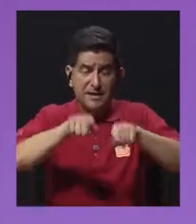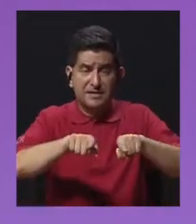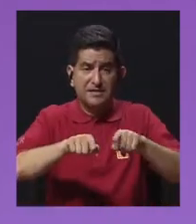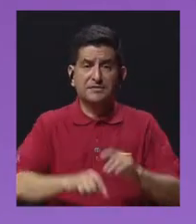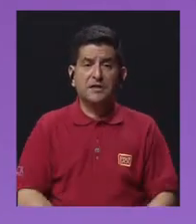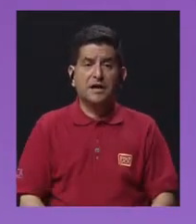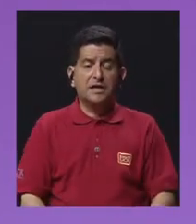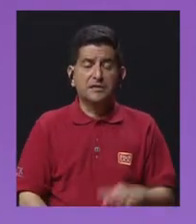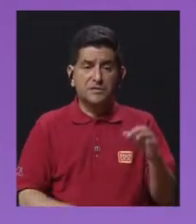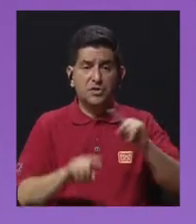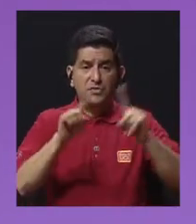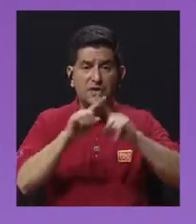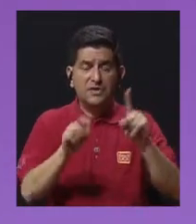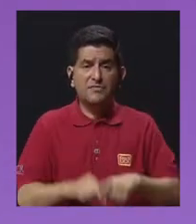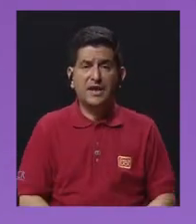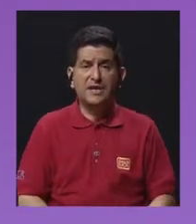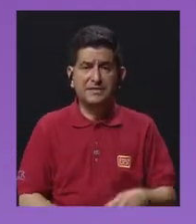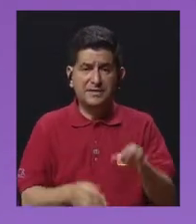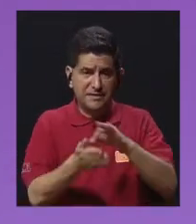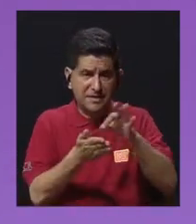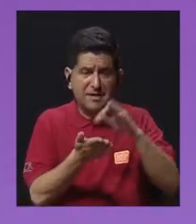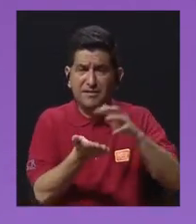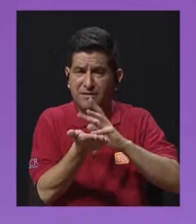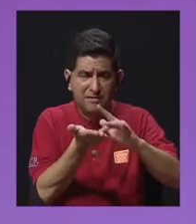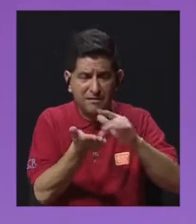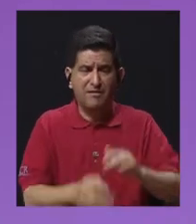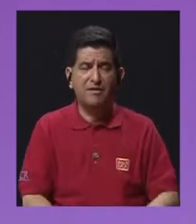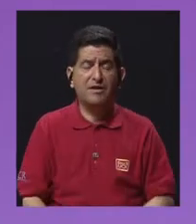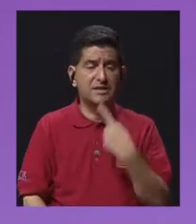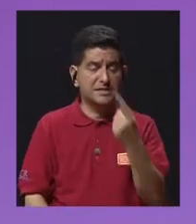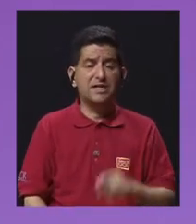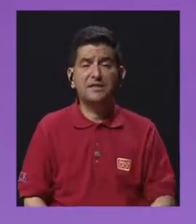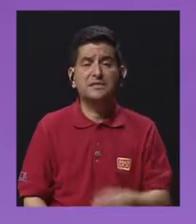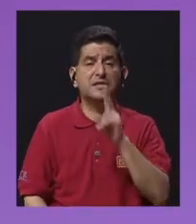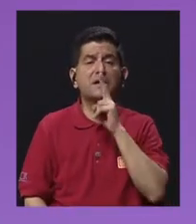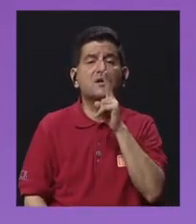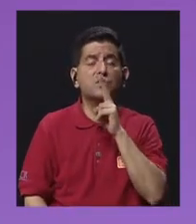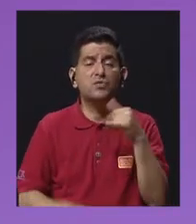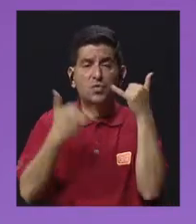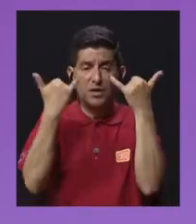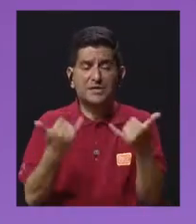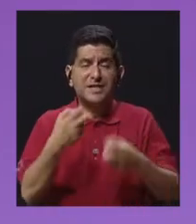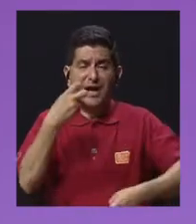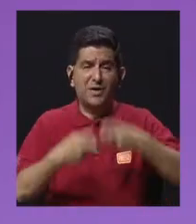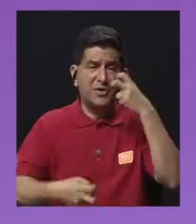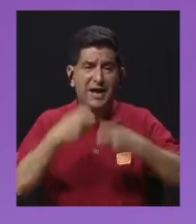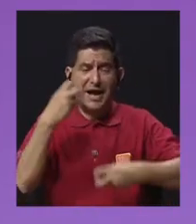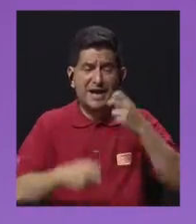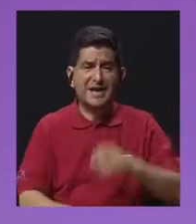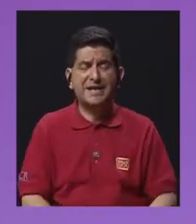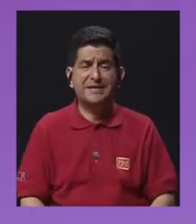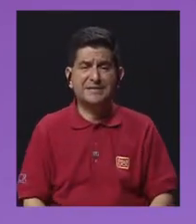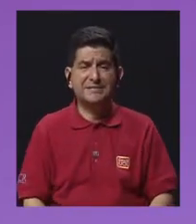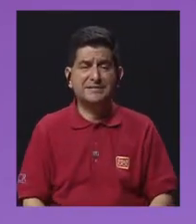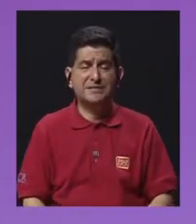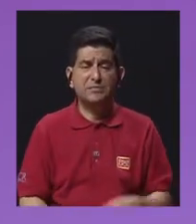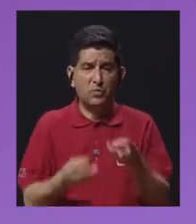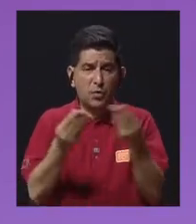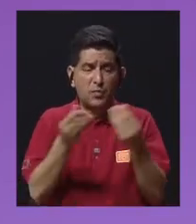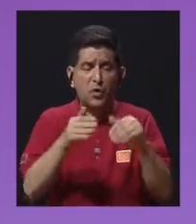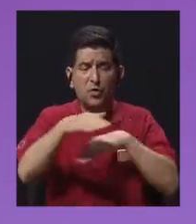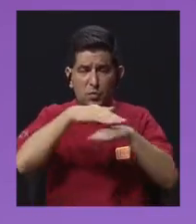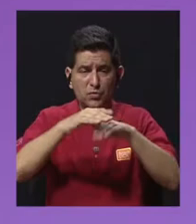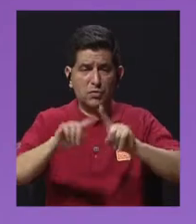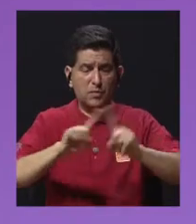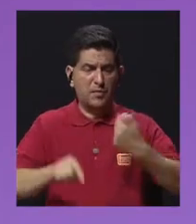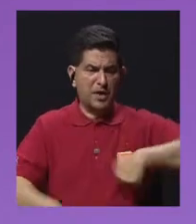son de granos básicos. Se dice que en Honduras estamos ahorita en una crisis por granos básicos, pero